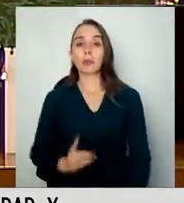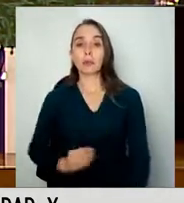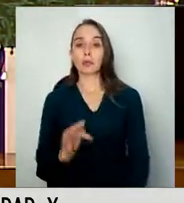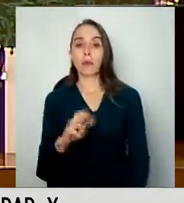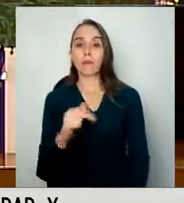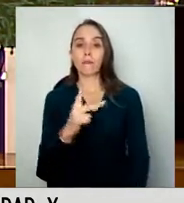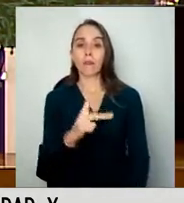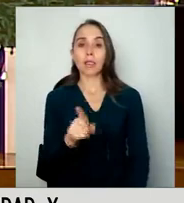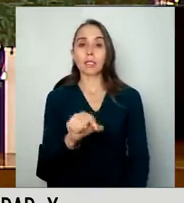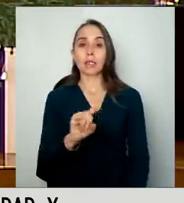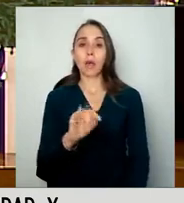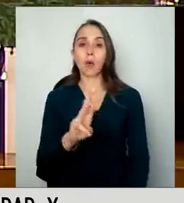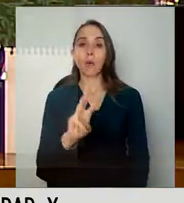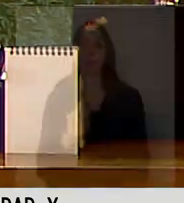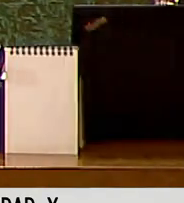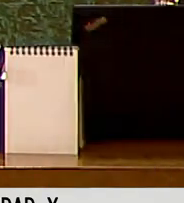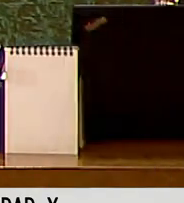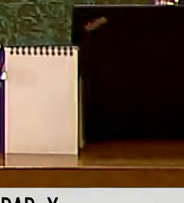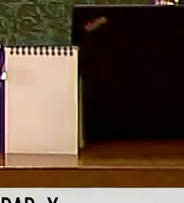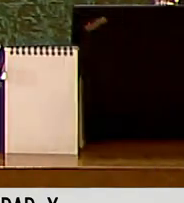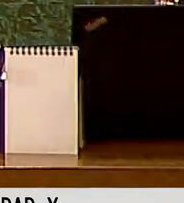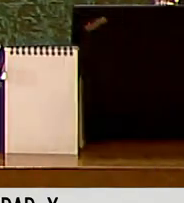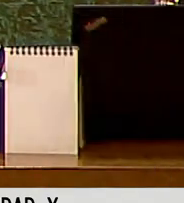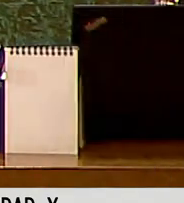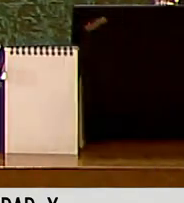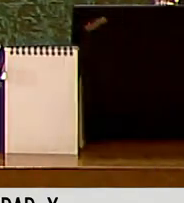a la diputada Camila rojas